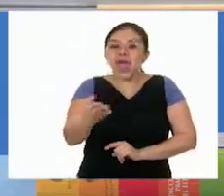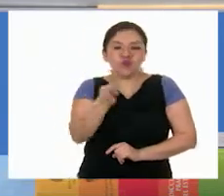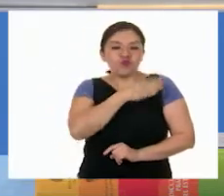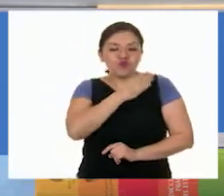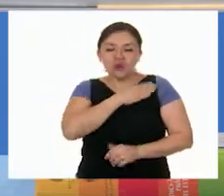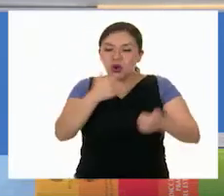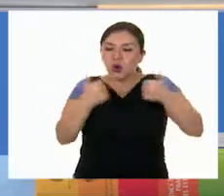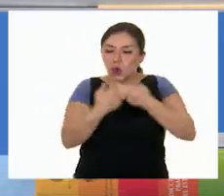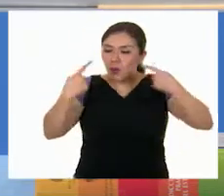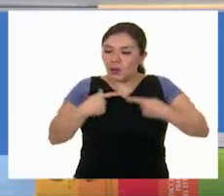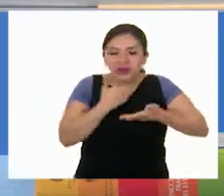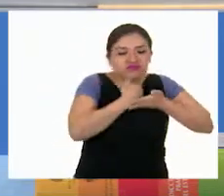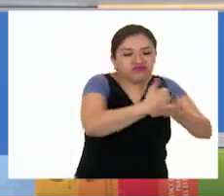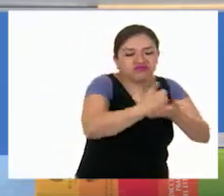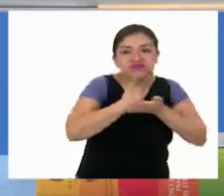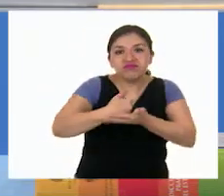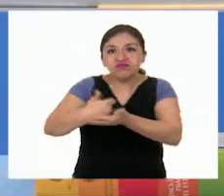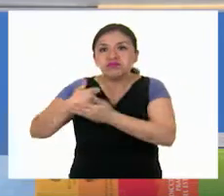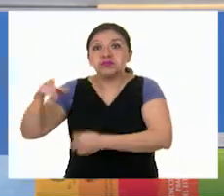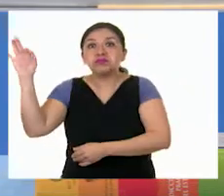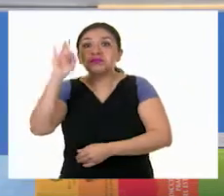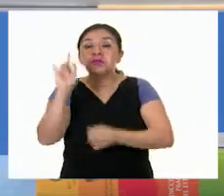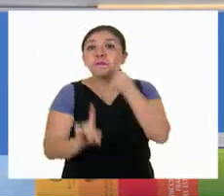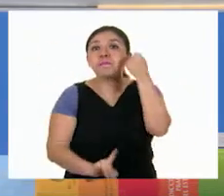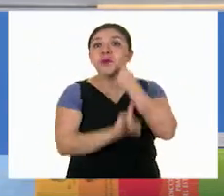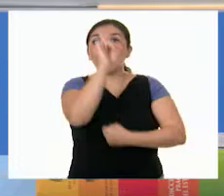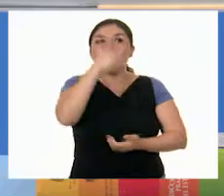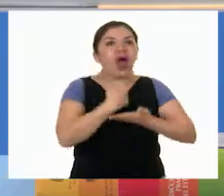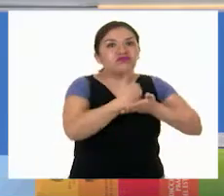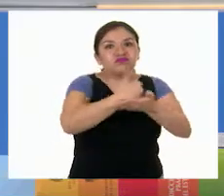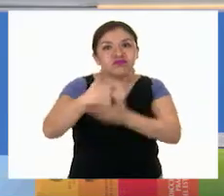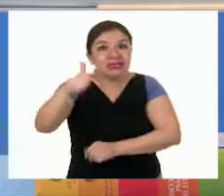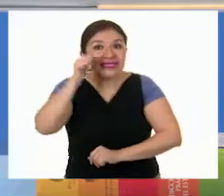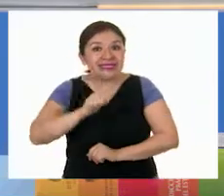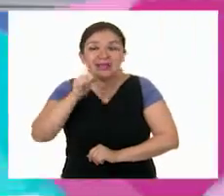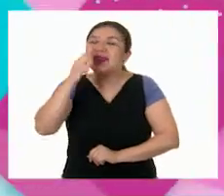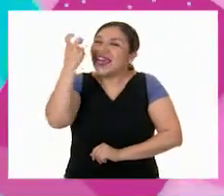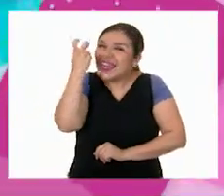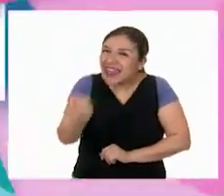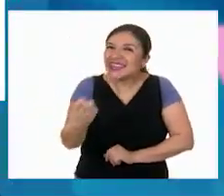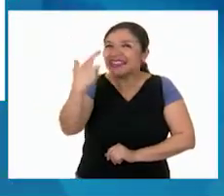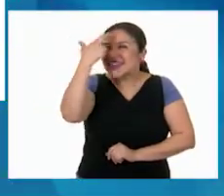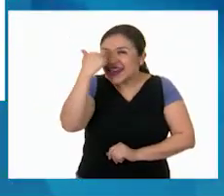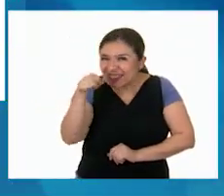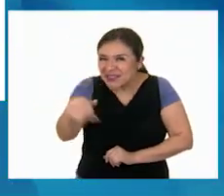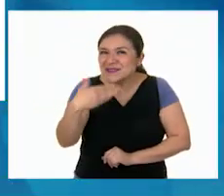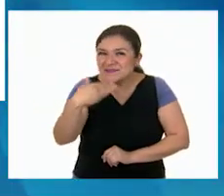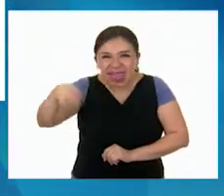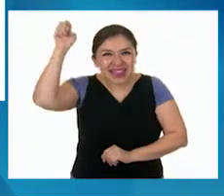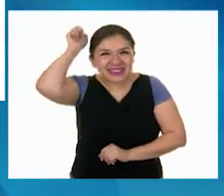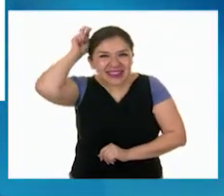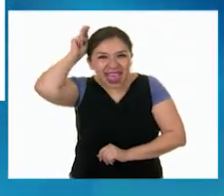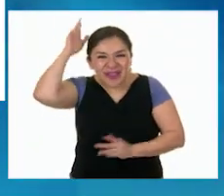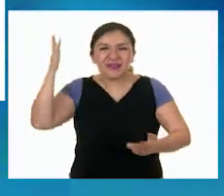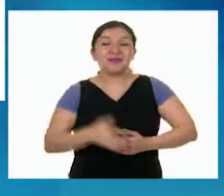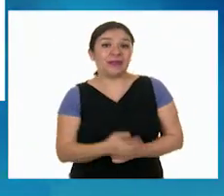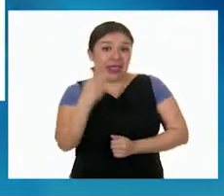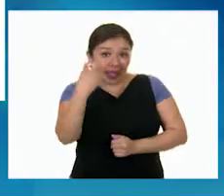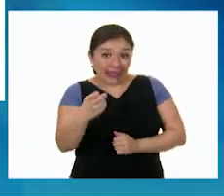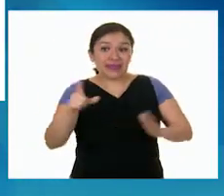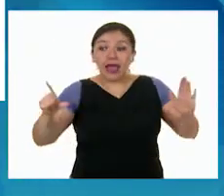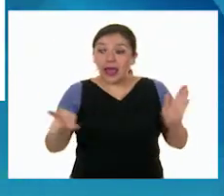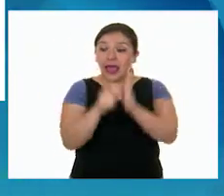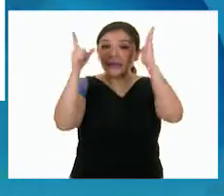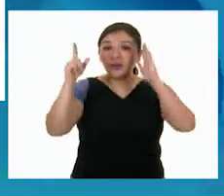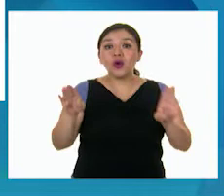unos con otros y ayudarnos cuando tengamos problemas, ¿verdad? Efectivamente, Raulito. Y esa es una